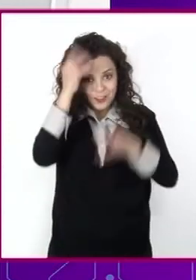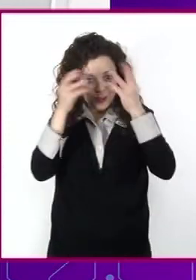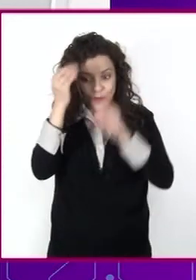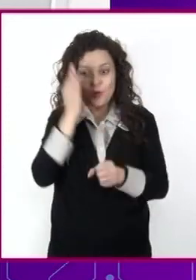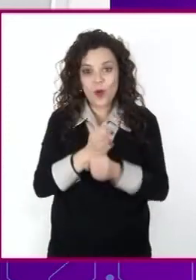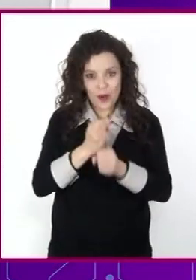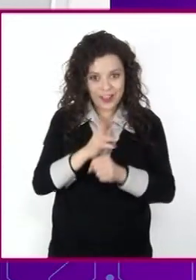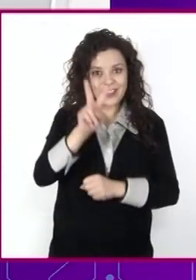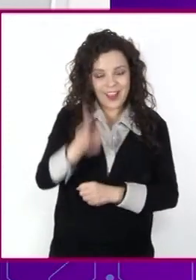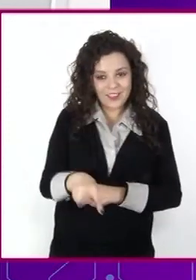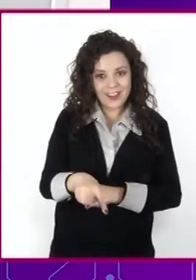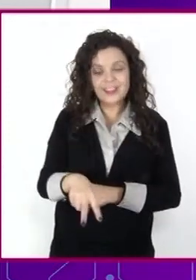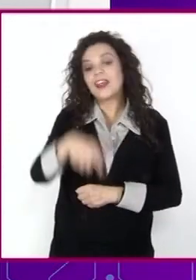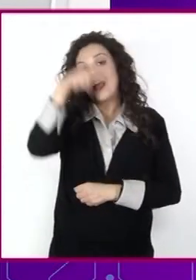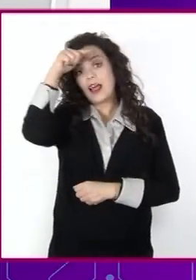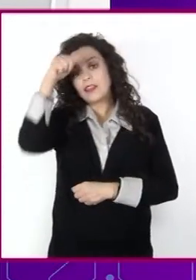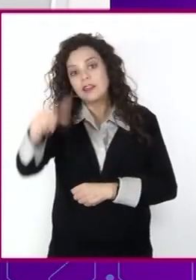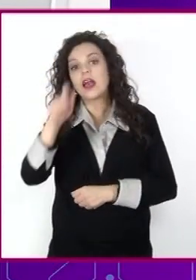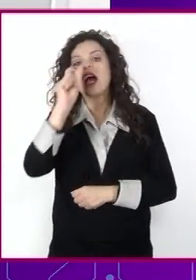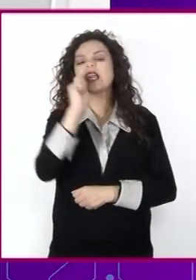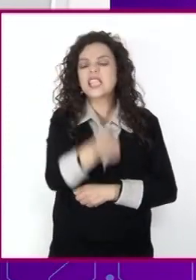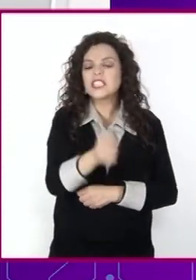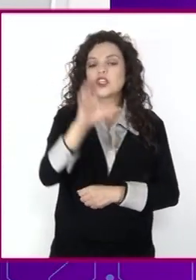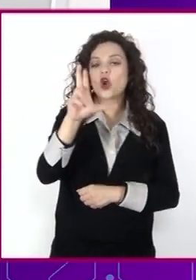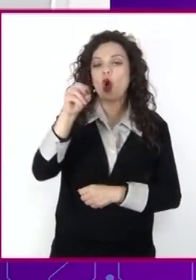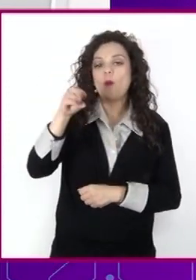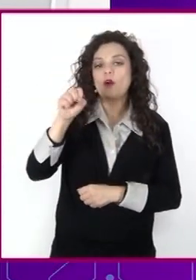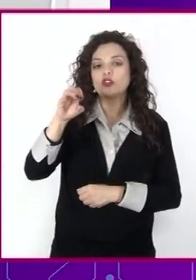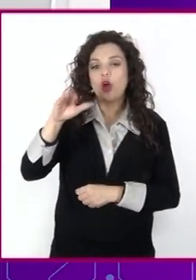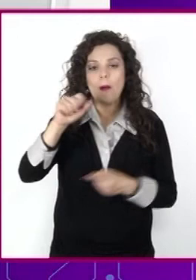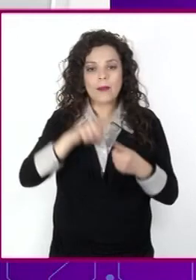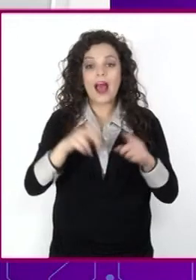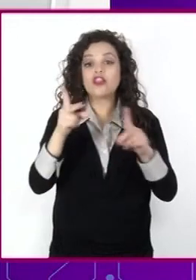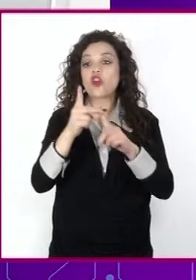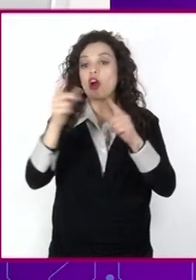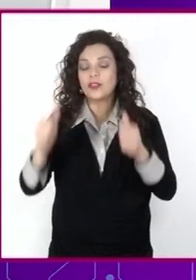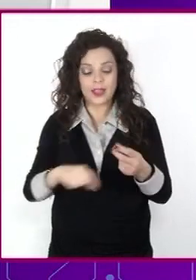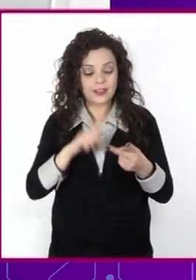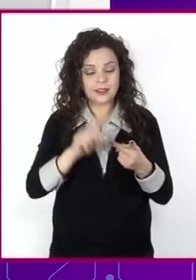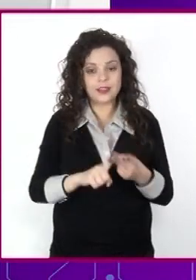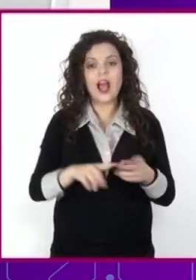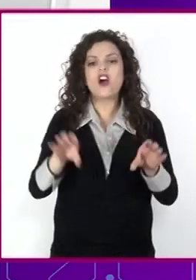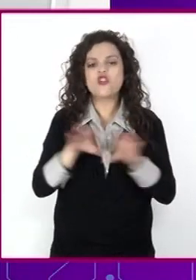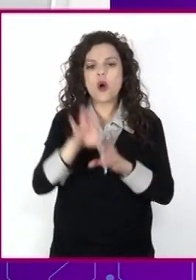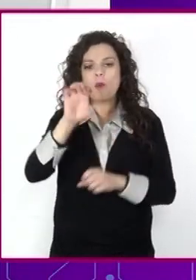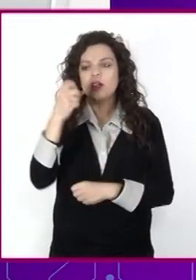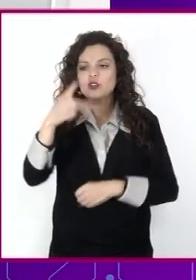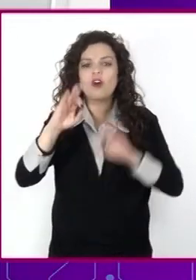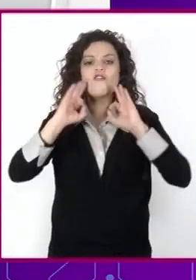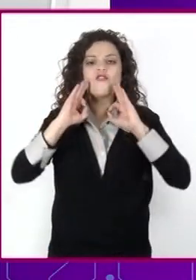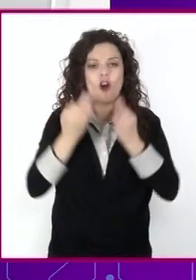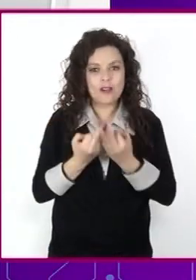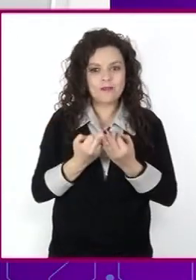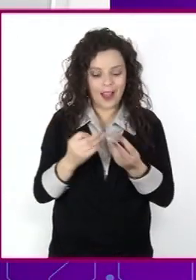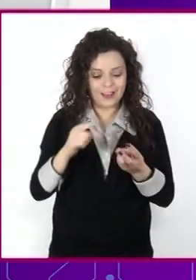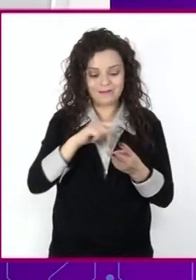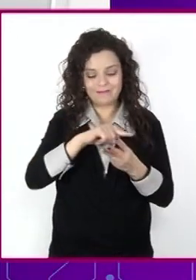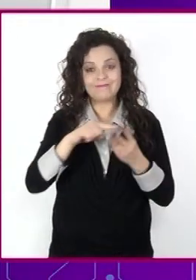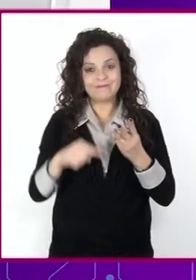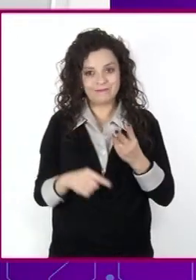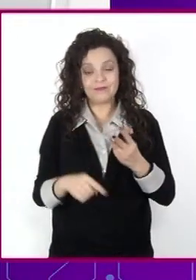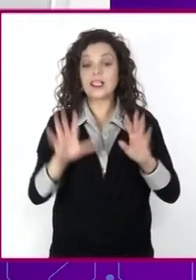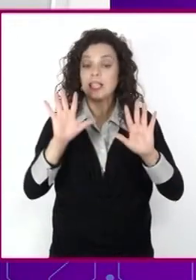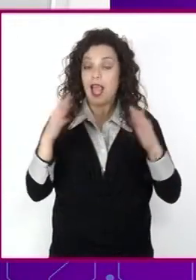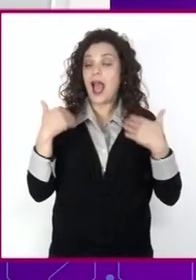sesión identificamos qué son los cromosomas, su ubicación y estructura. Asimismo, comprendimos